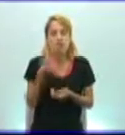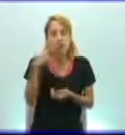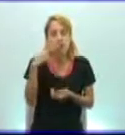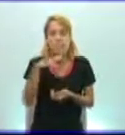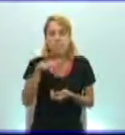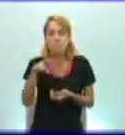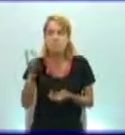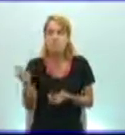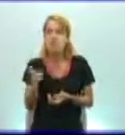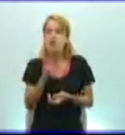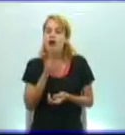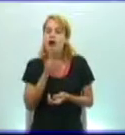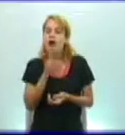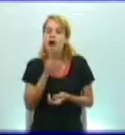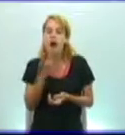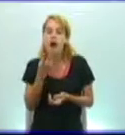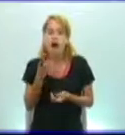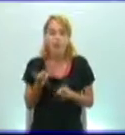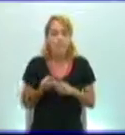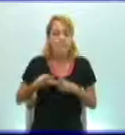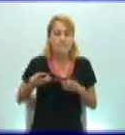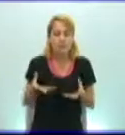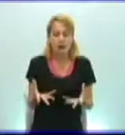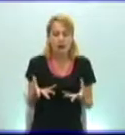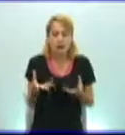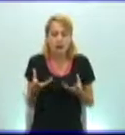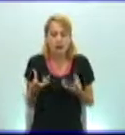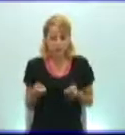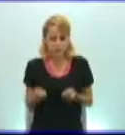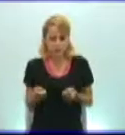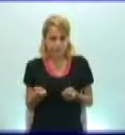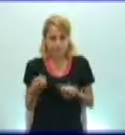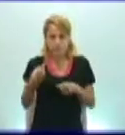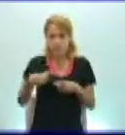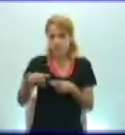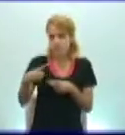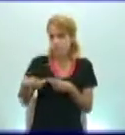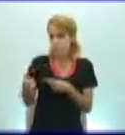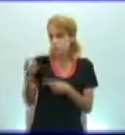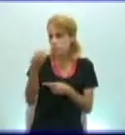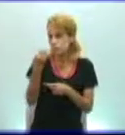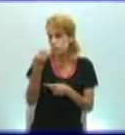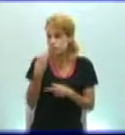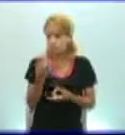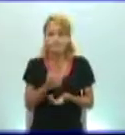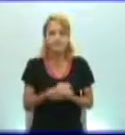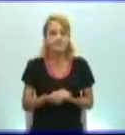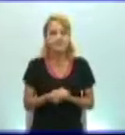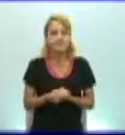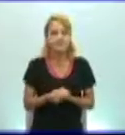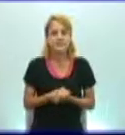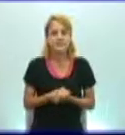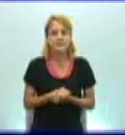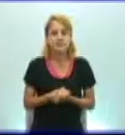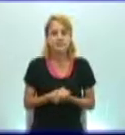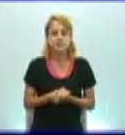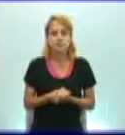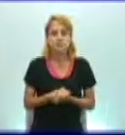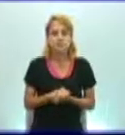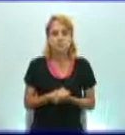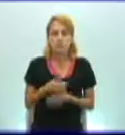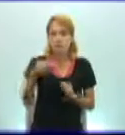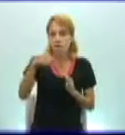poder absorberla y así las sustancias minerales que son tan importantes para la planta, que es una rica fuente